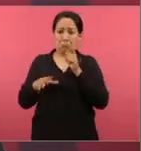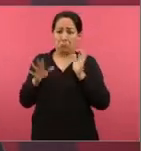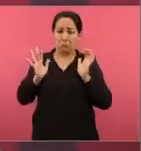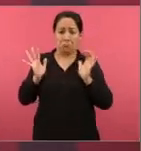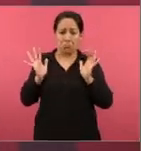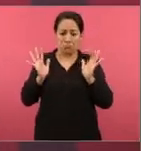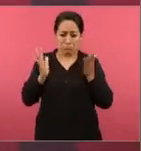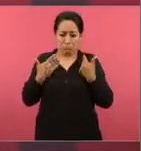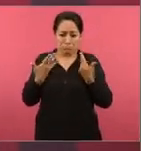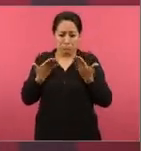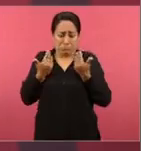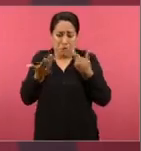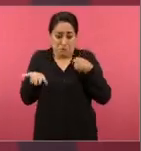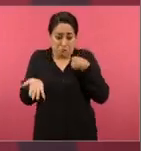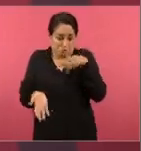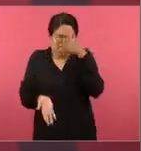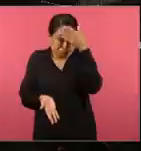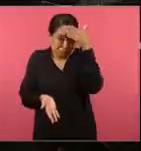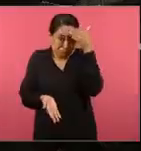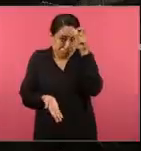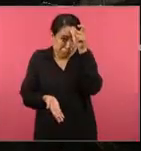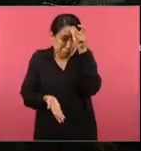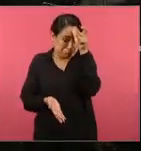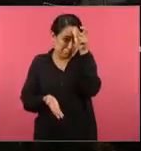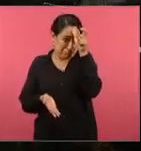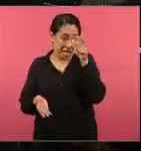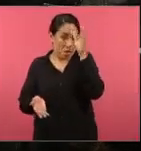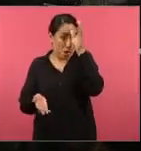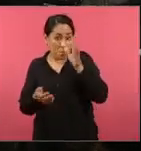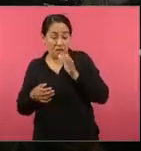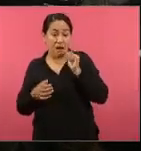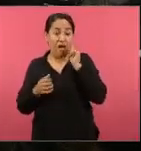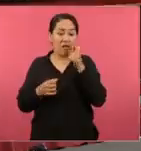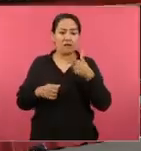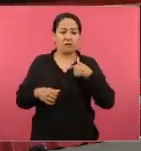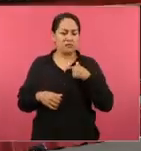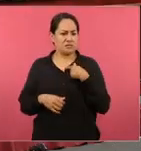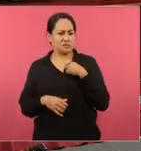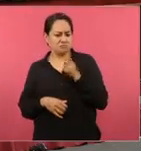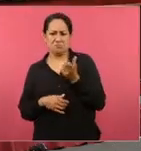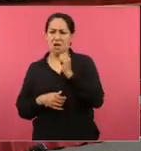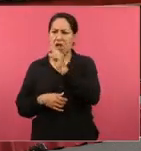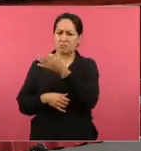en controversia del Estado de Coahuila, como Secretaría de Educación Pública.